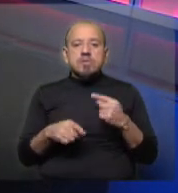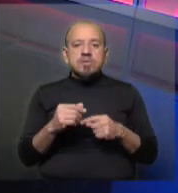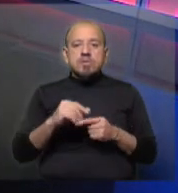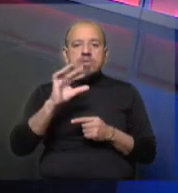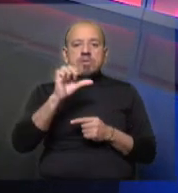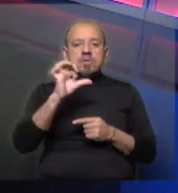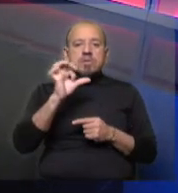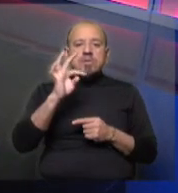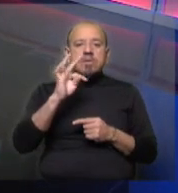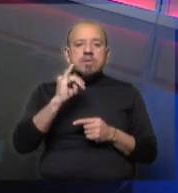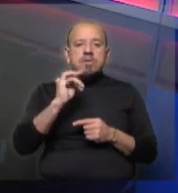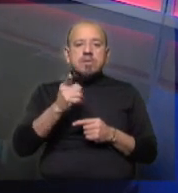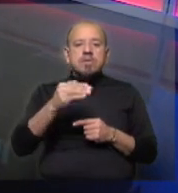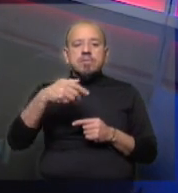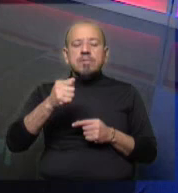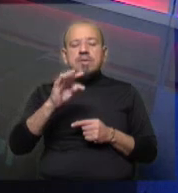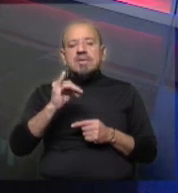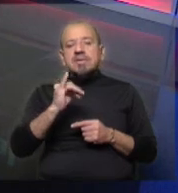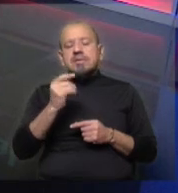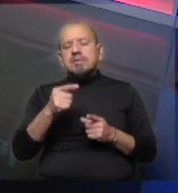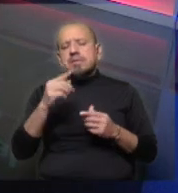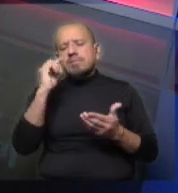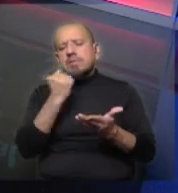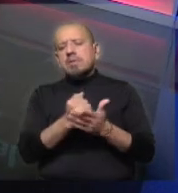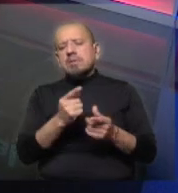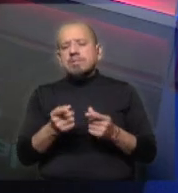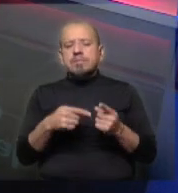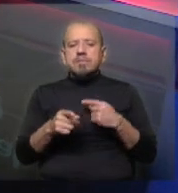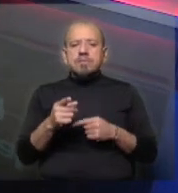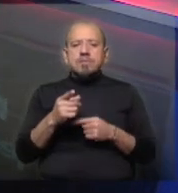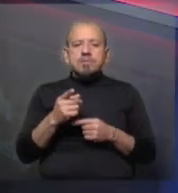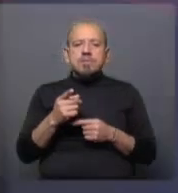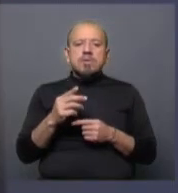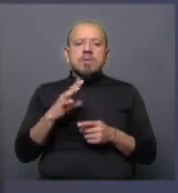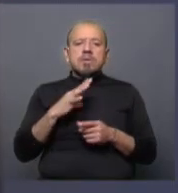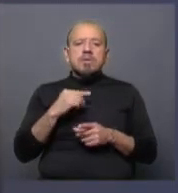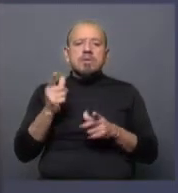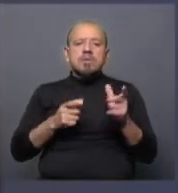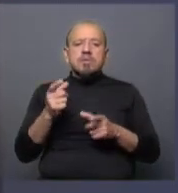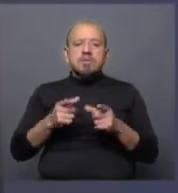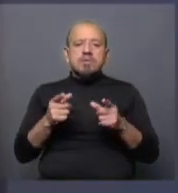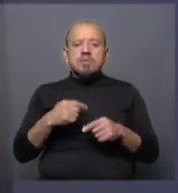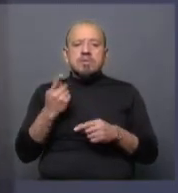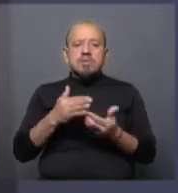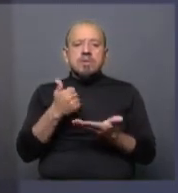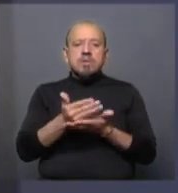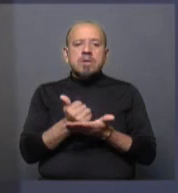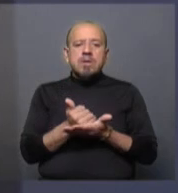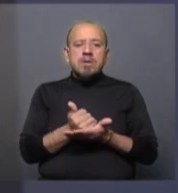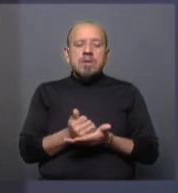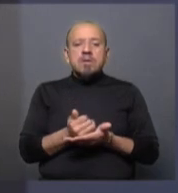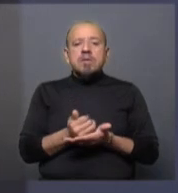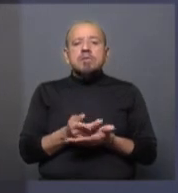o un departamento Y sí en Rivera pasa eso pero pasa y se resuelve hay gente que está especializada y en otros departamentos tal vez se